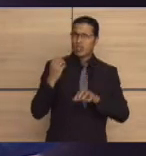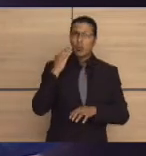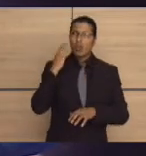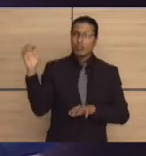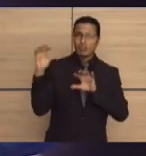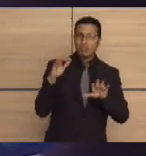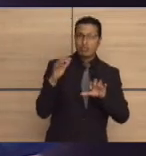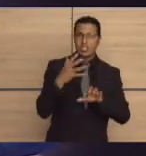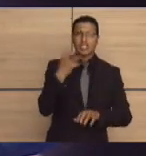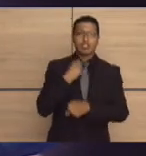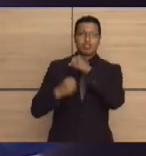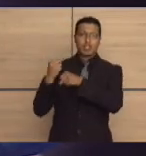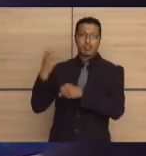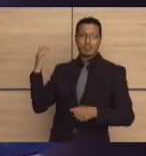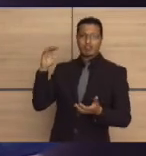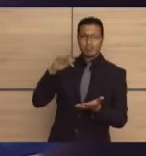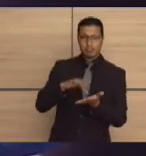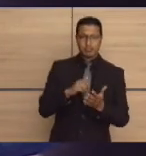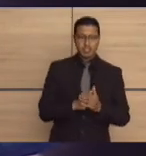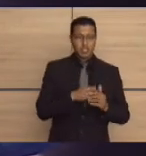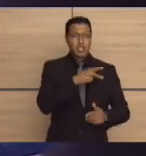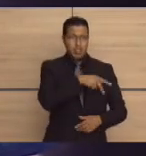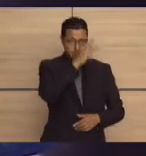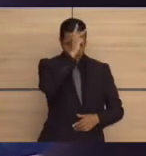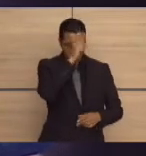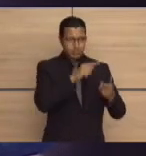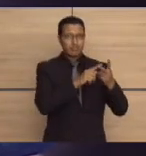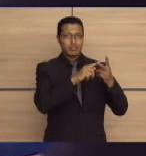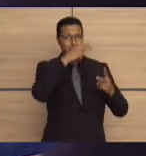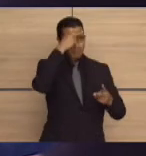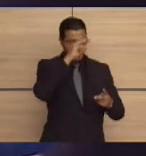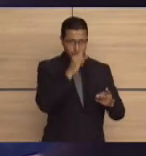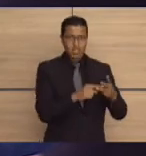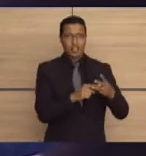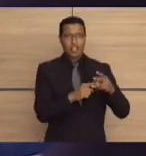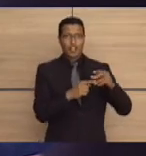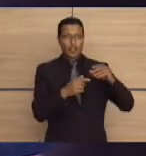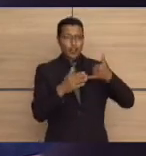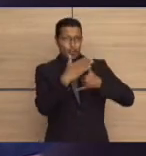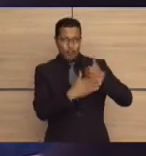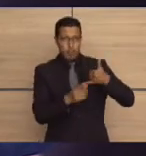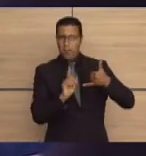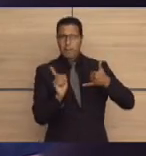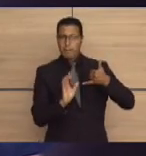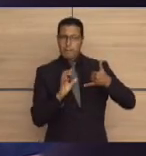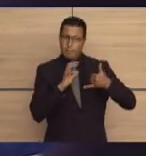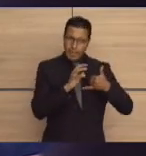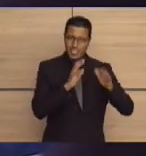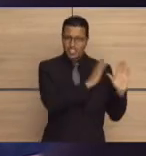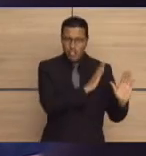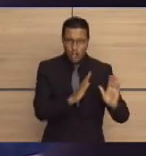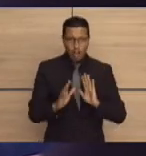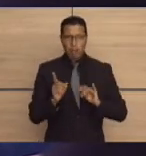5 siglos. México existía, el Perú existía, Colombia no existía como país centralizado